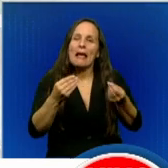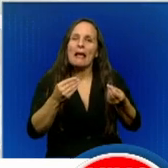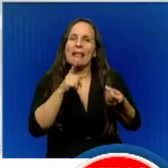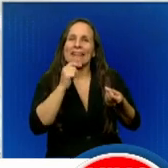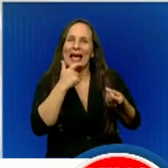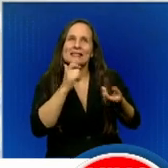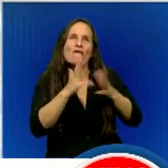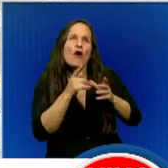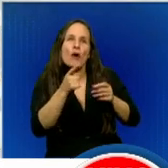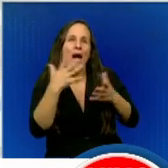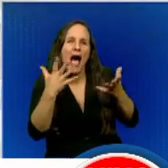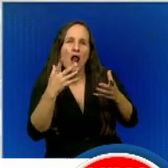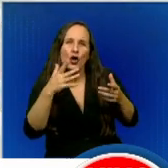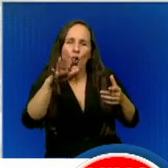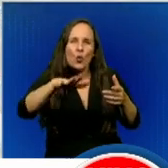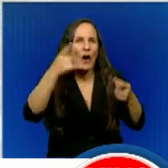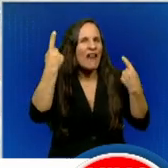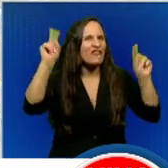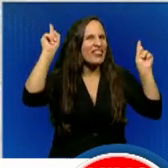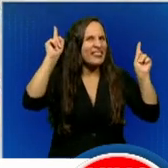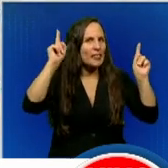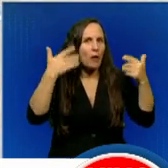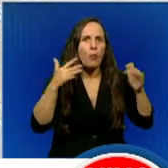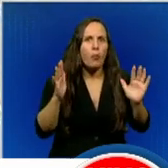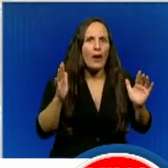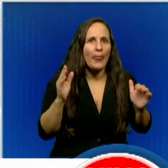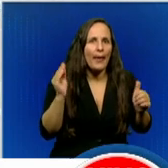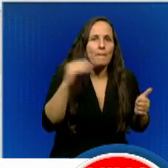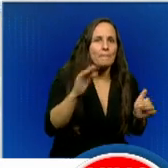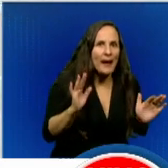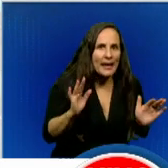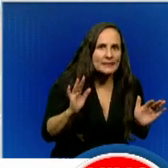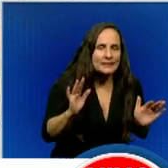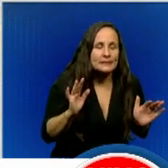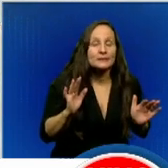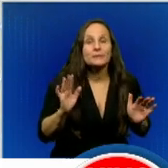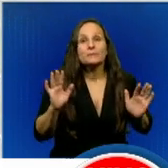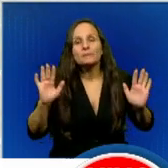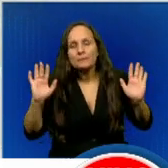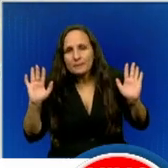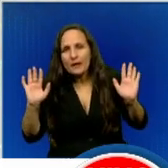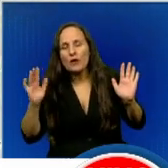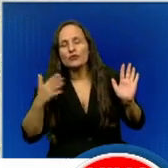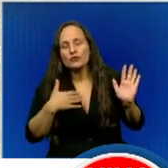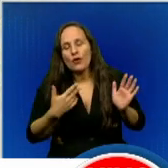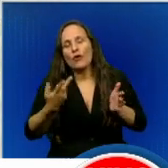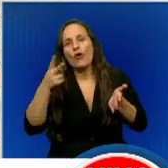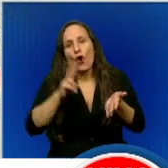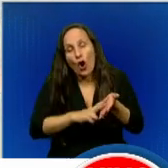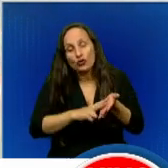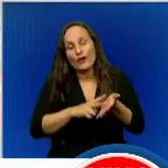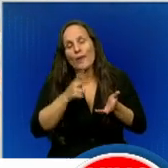extraña jurisdicción en las provincias no obstante lo cual y acá me vuelvo a referir